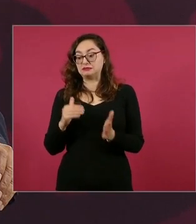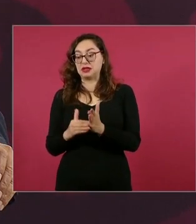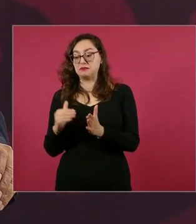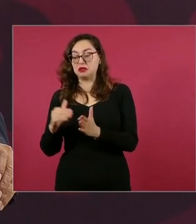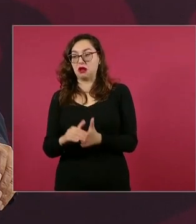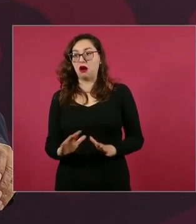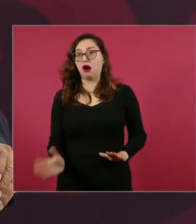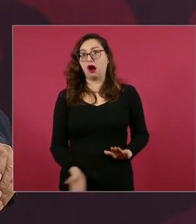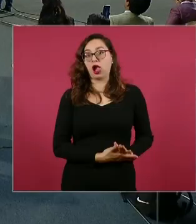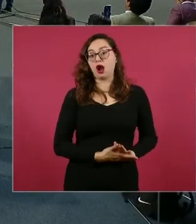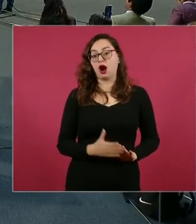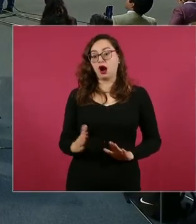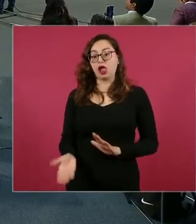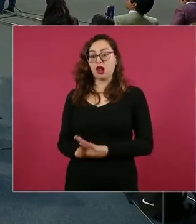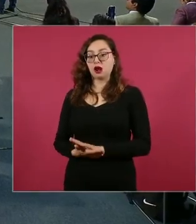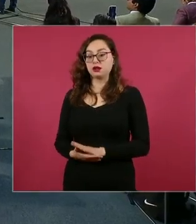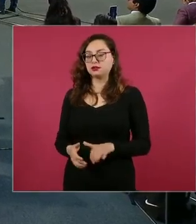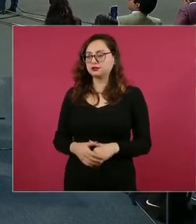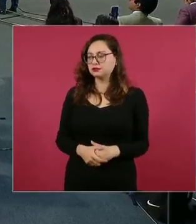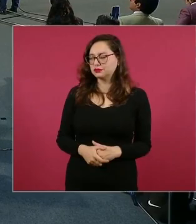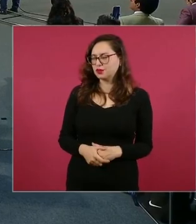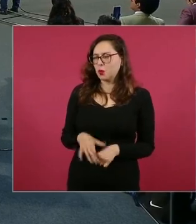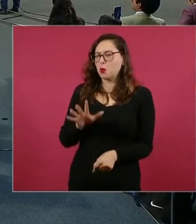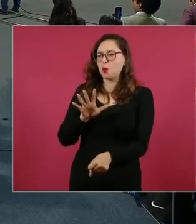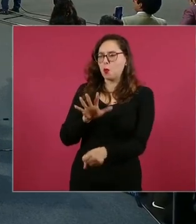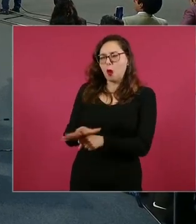millones no hay fundamento